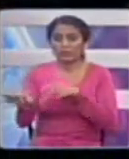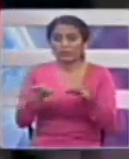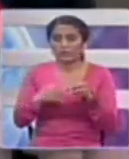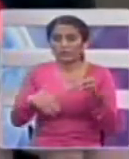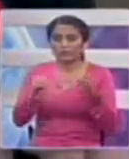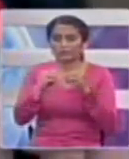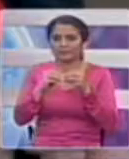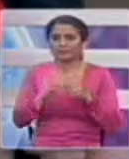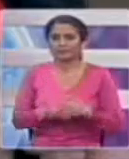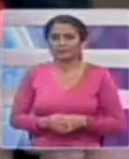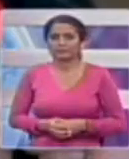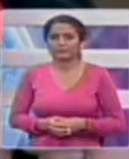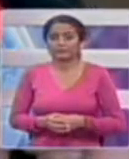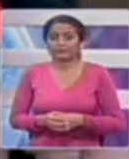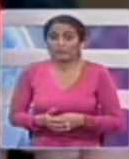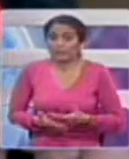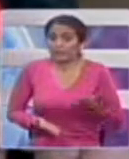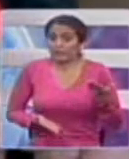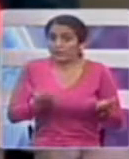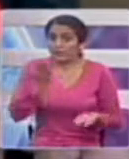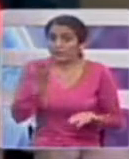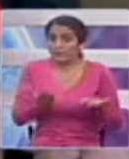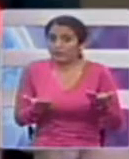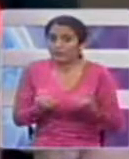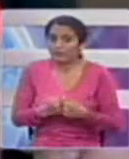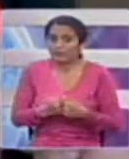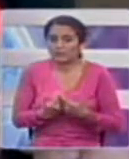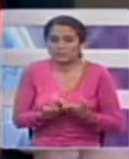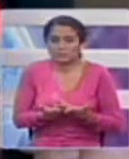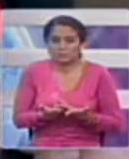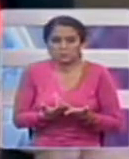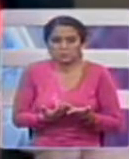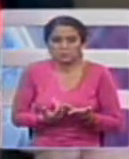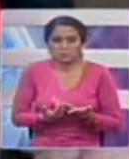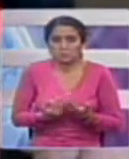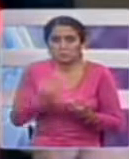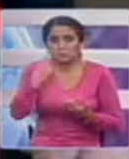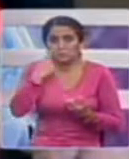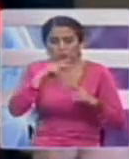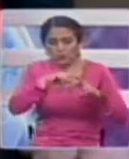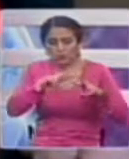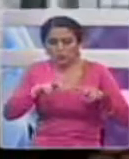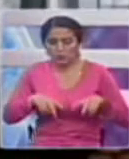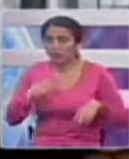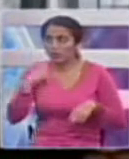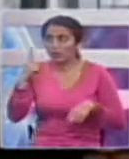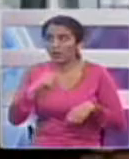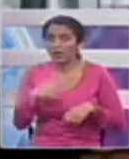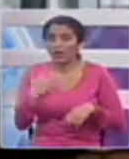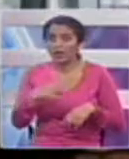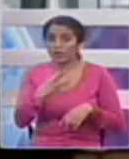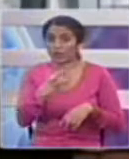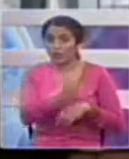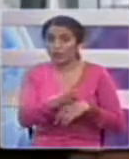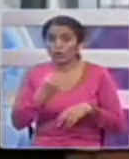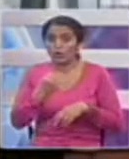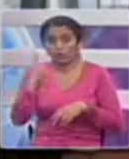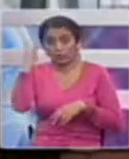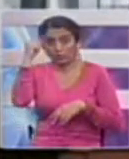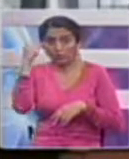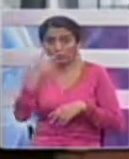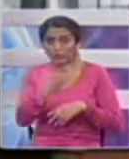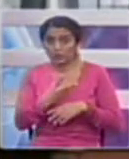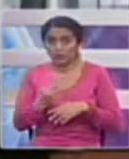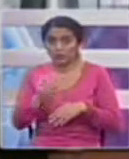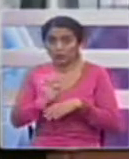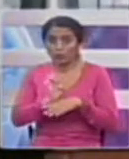caso. Si es que se estableciera que existen perjuicios específicos al patrimonio del Estado. La investigación sobre la supuesta red